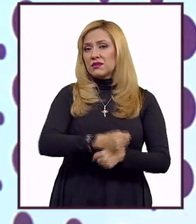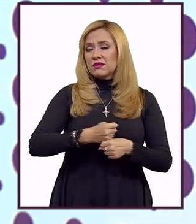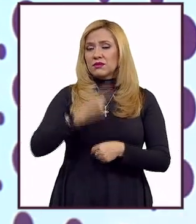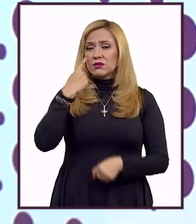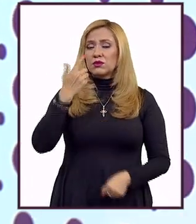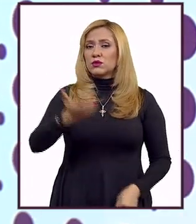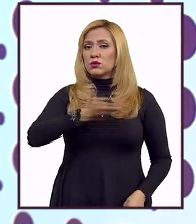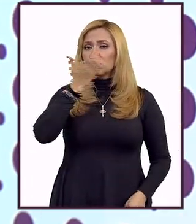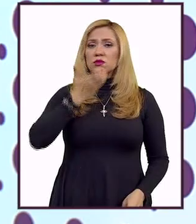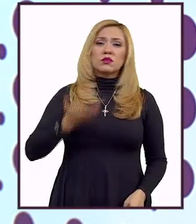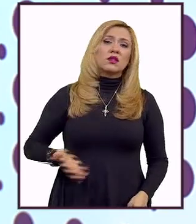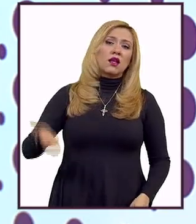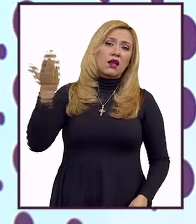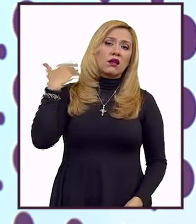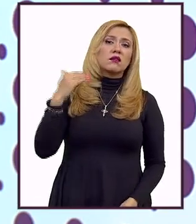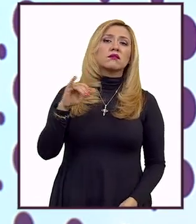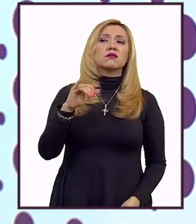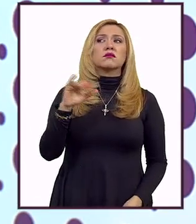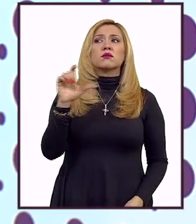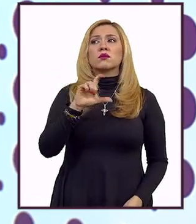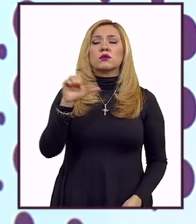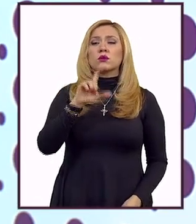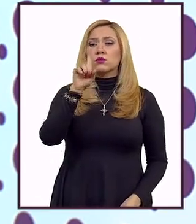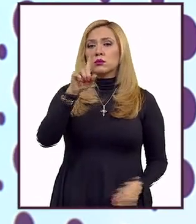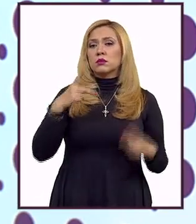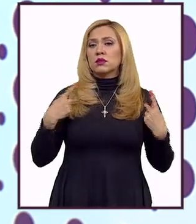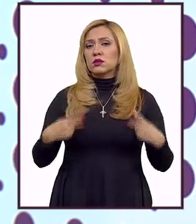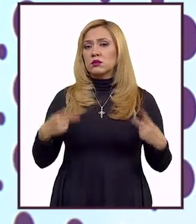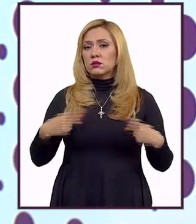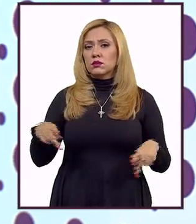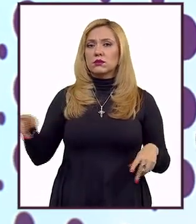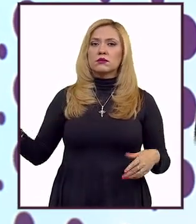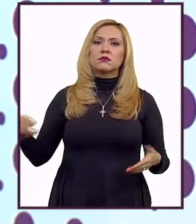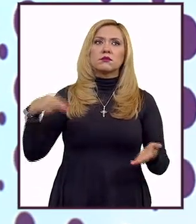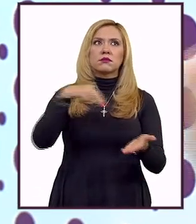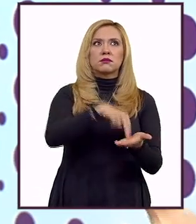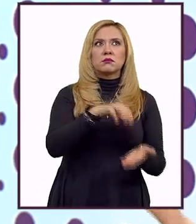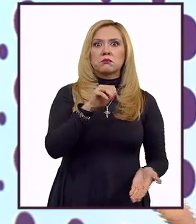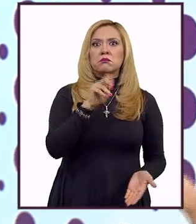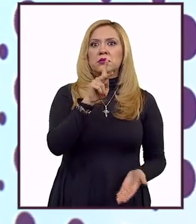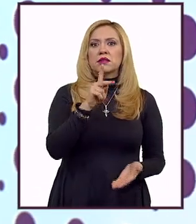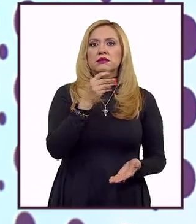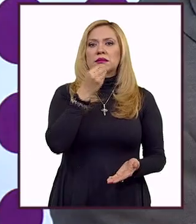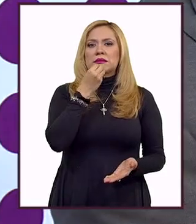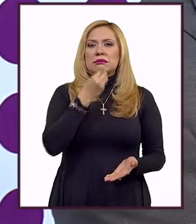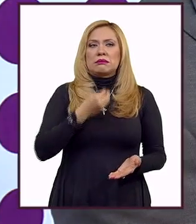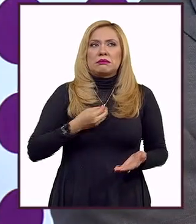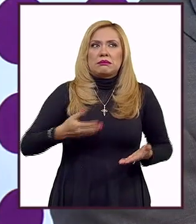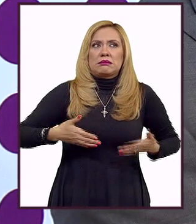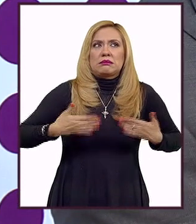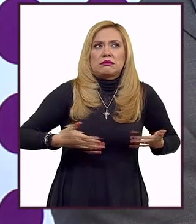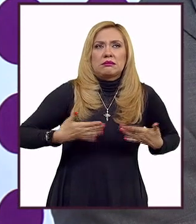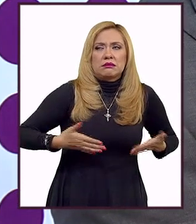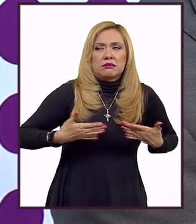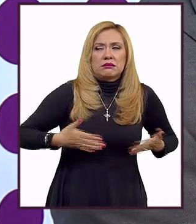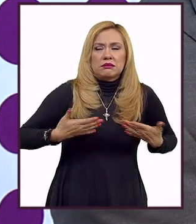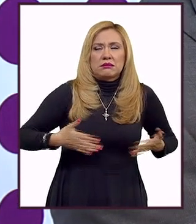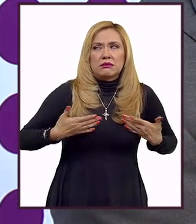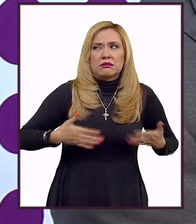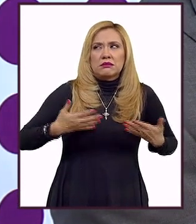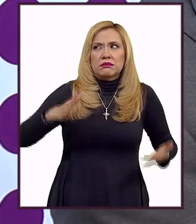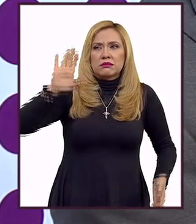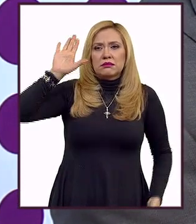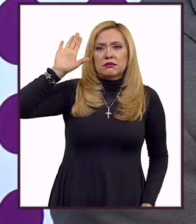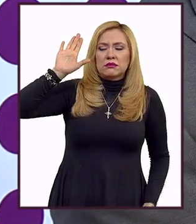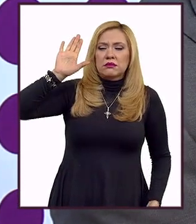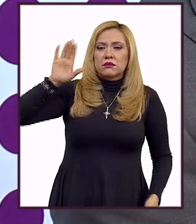sistema anterior la posibilidad de que una persona ante el Ministerio Público confesara los hechos de los que era acusado.